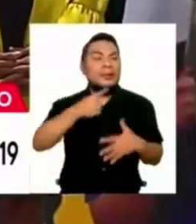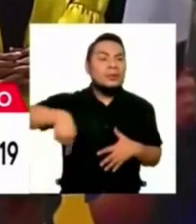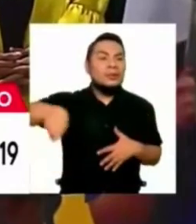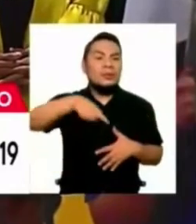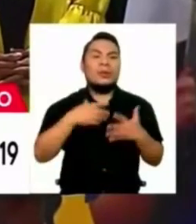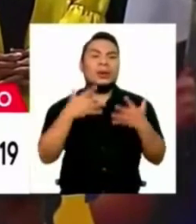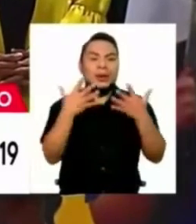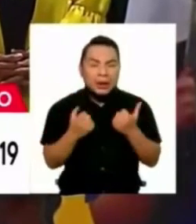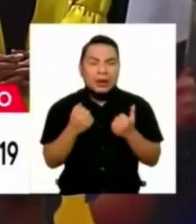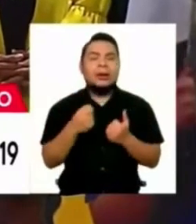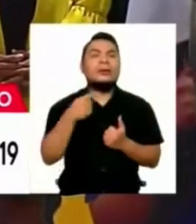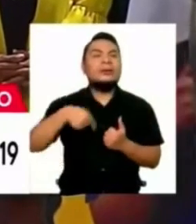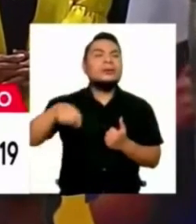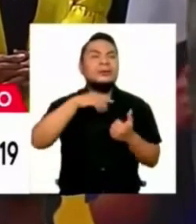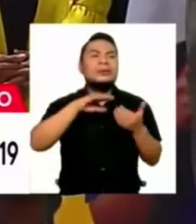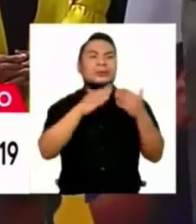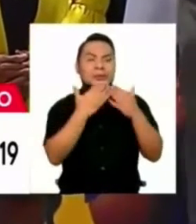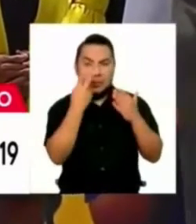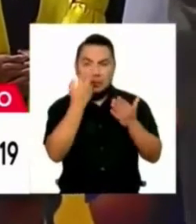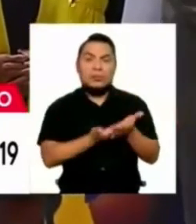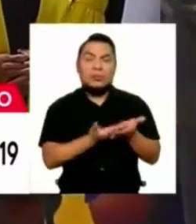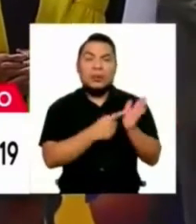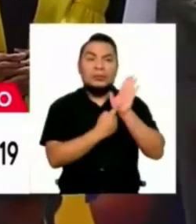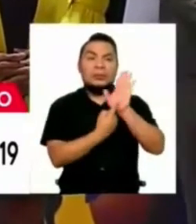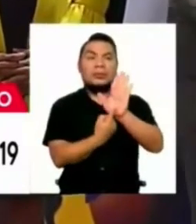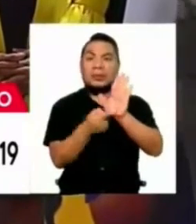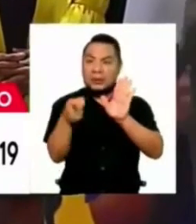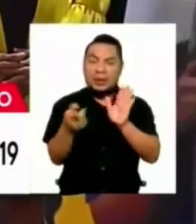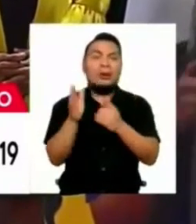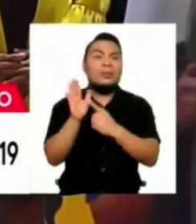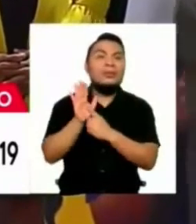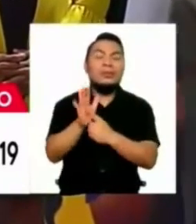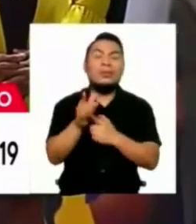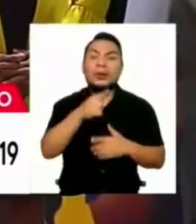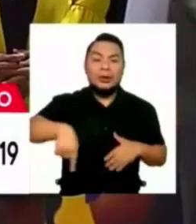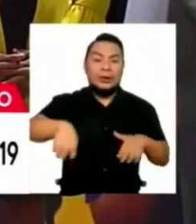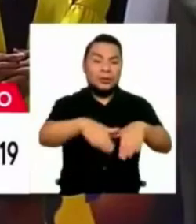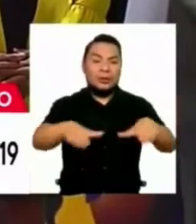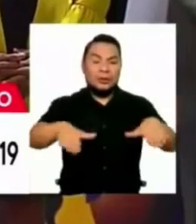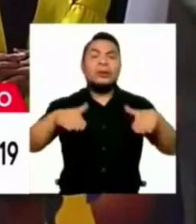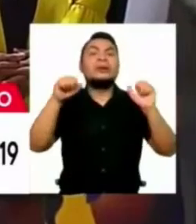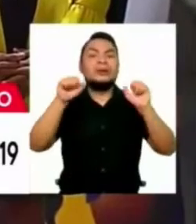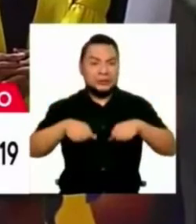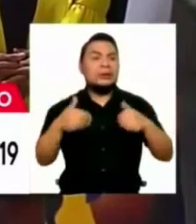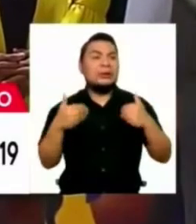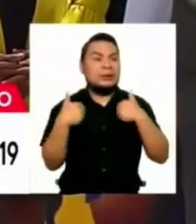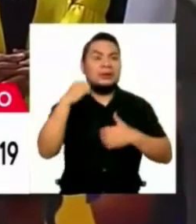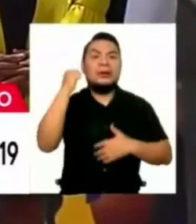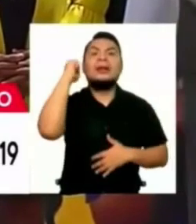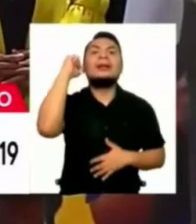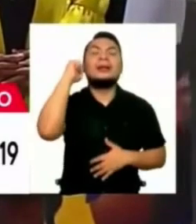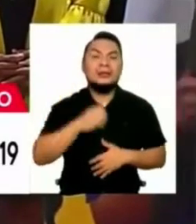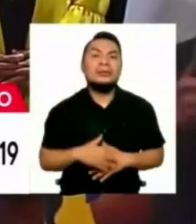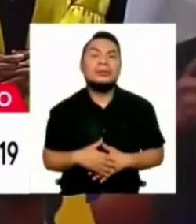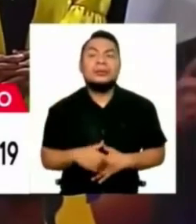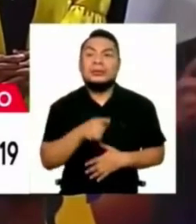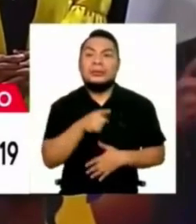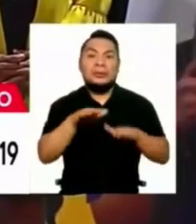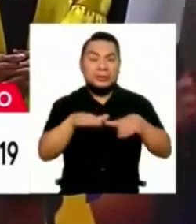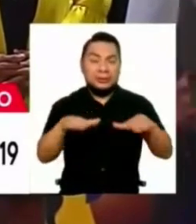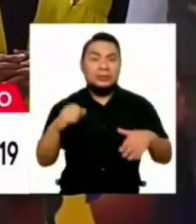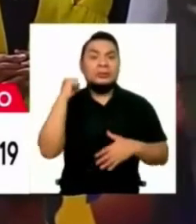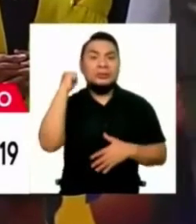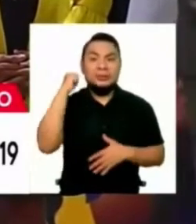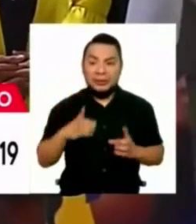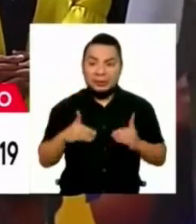mientras se quiere amordazar al pueblo, esta es una muestra demostrando de que los niños sí tienen derecho. Y no solamente